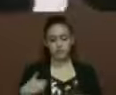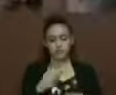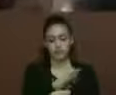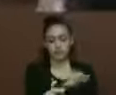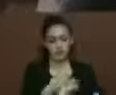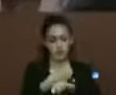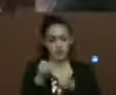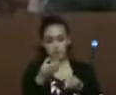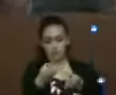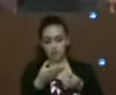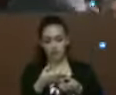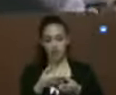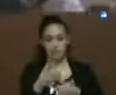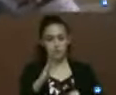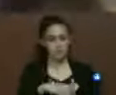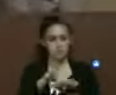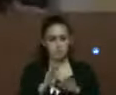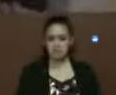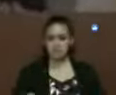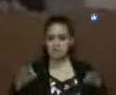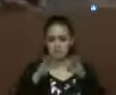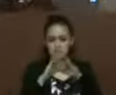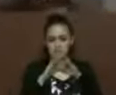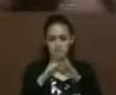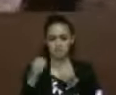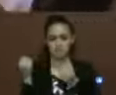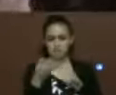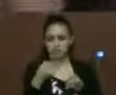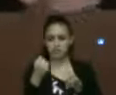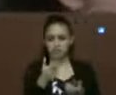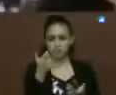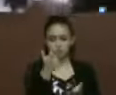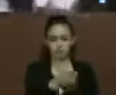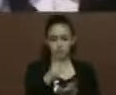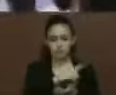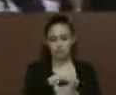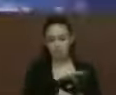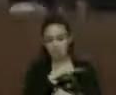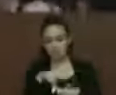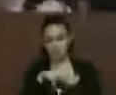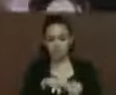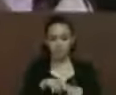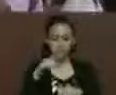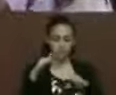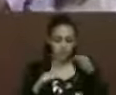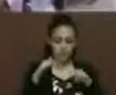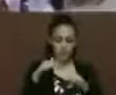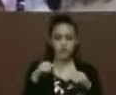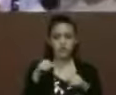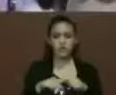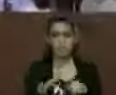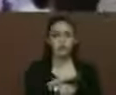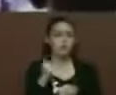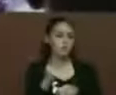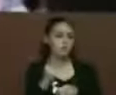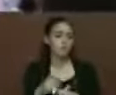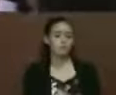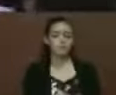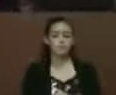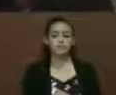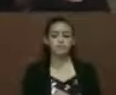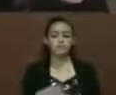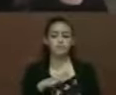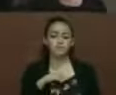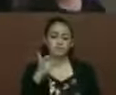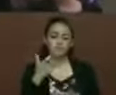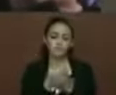familia. Es una fuente muy importante de ingresos que nos permite mantener estabilidad, incluso porque hay